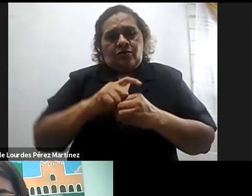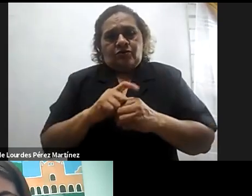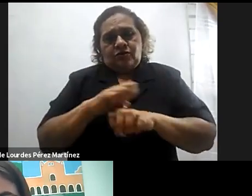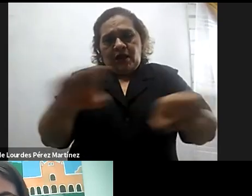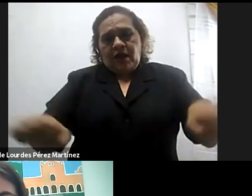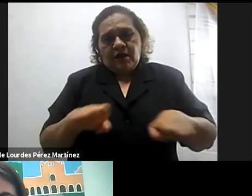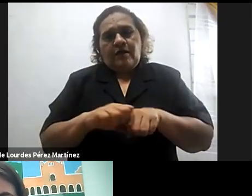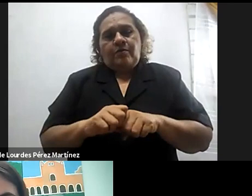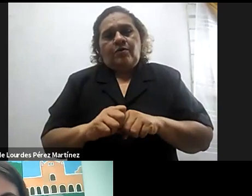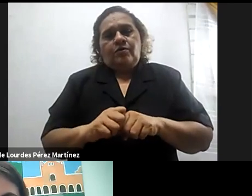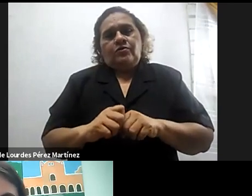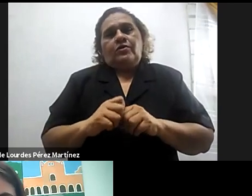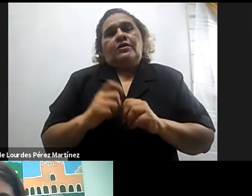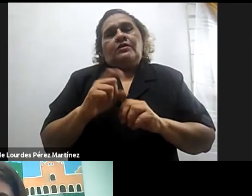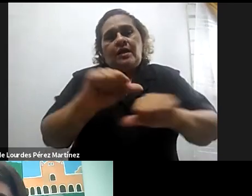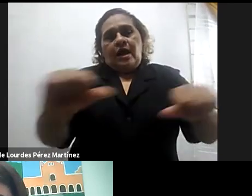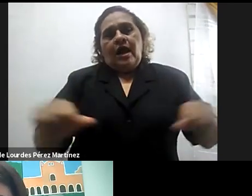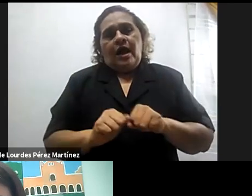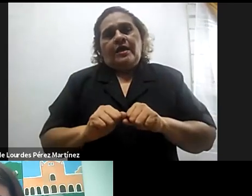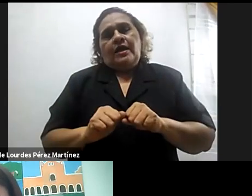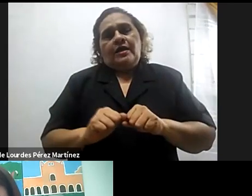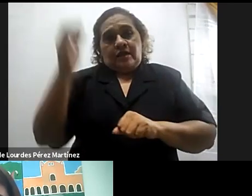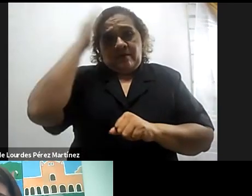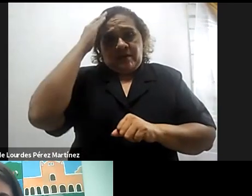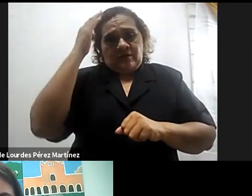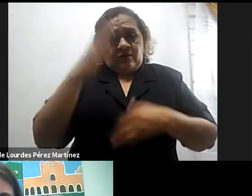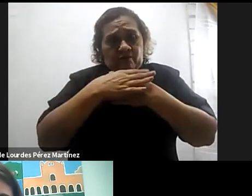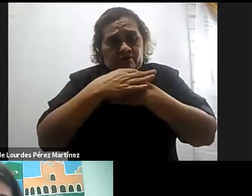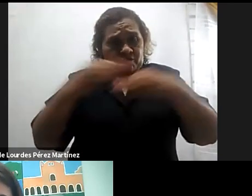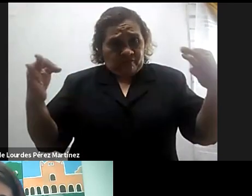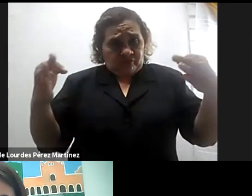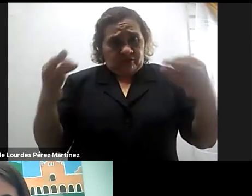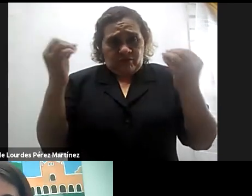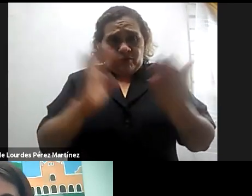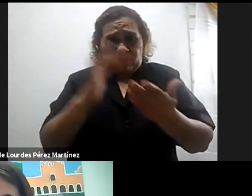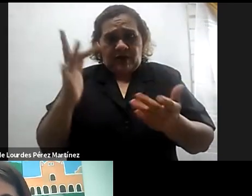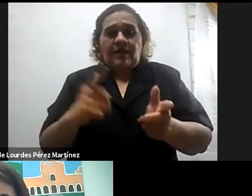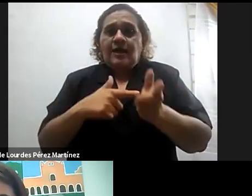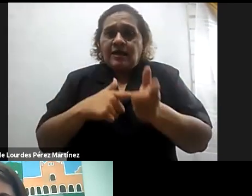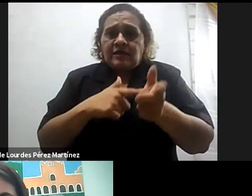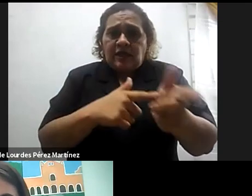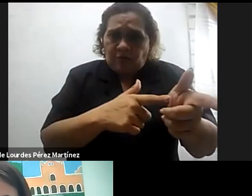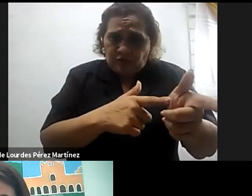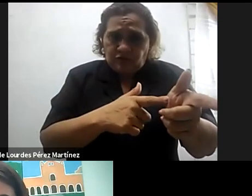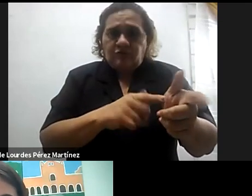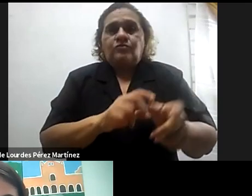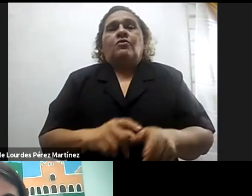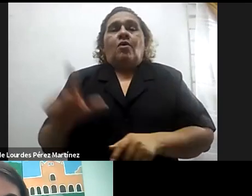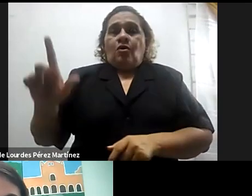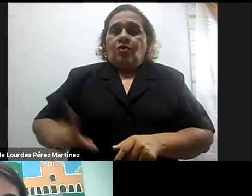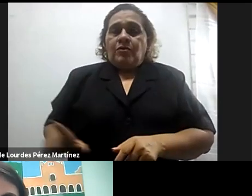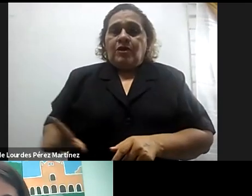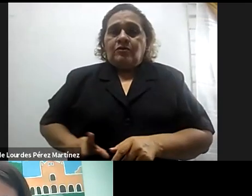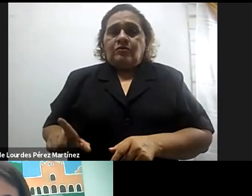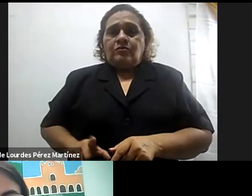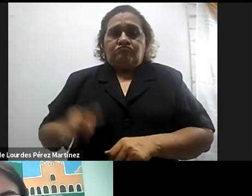del Departamento de Capacitación y Difusión. Muchísimas gracias. Y pues bueno, seguimos adelante y seguimos como gobierno del Estado de